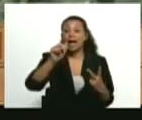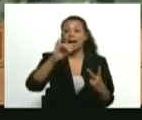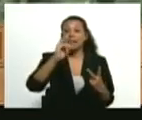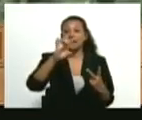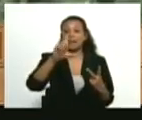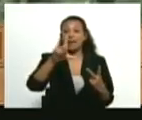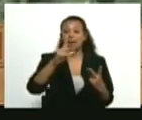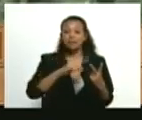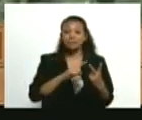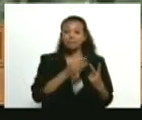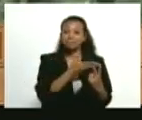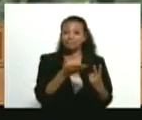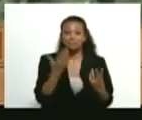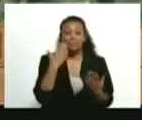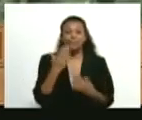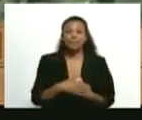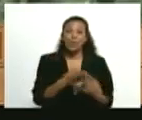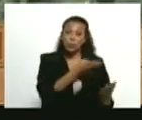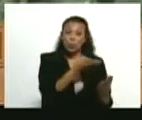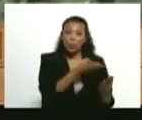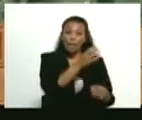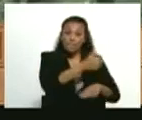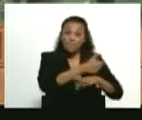Castellano. Y digo,